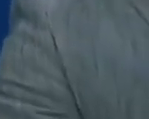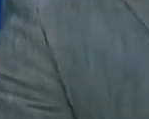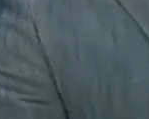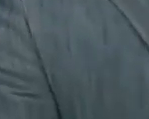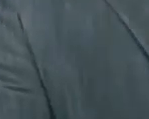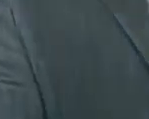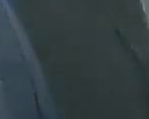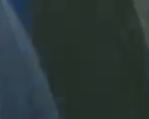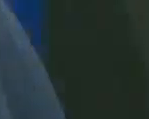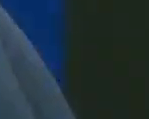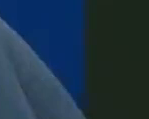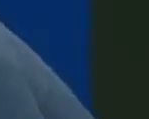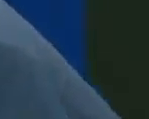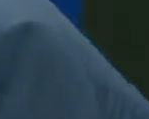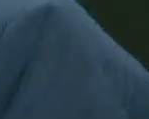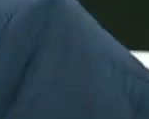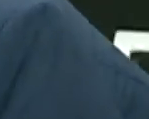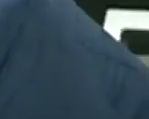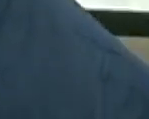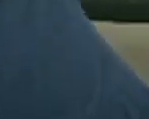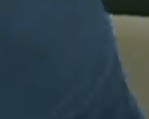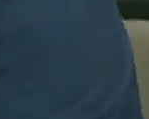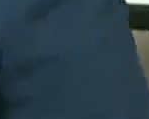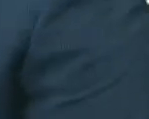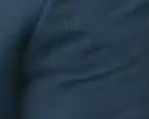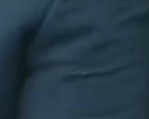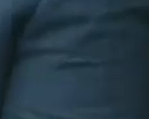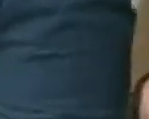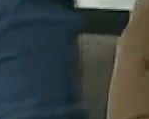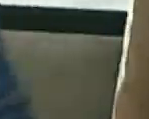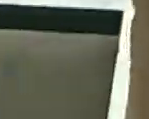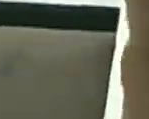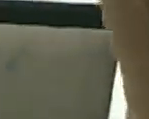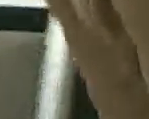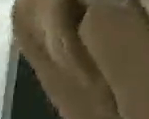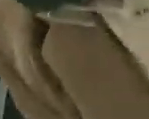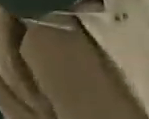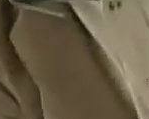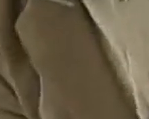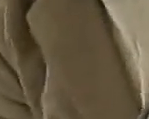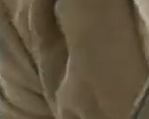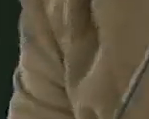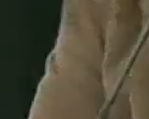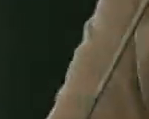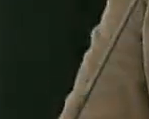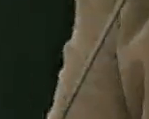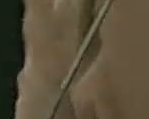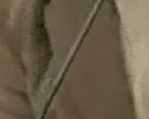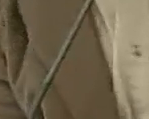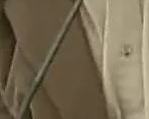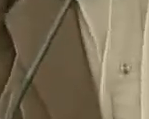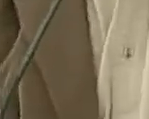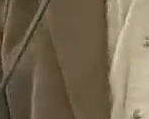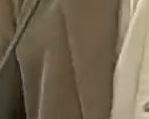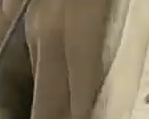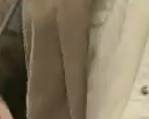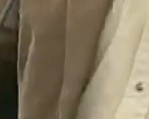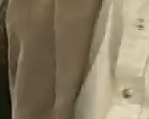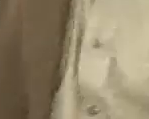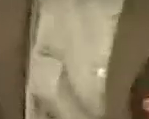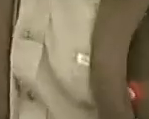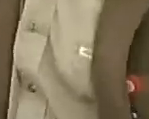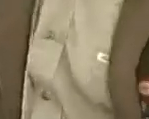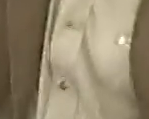y esto es lo que ha procurado en todo contexto de trabajo que el presidente constitucional de la República,